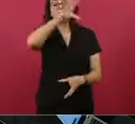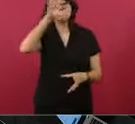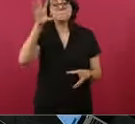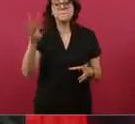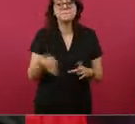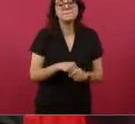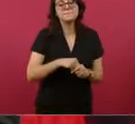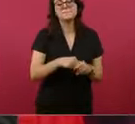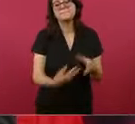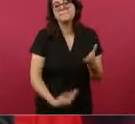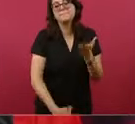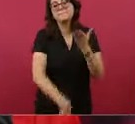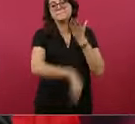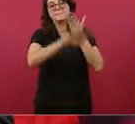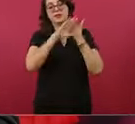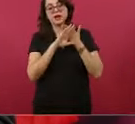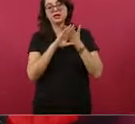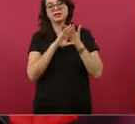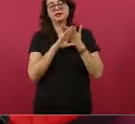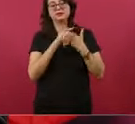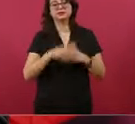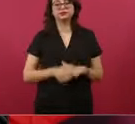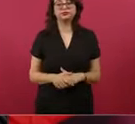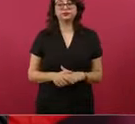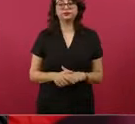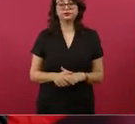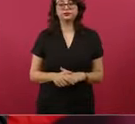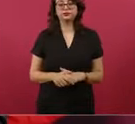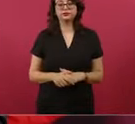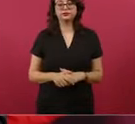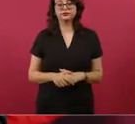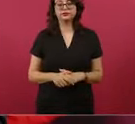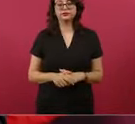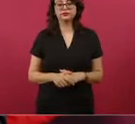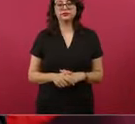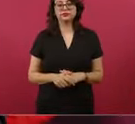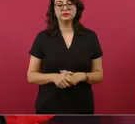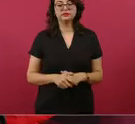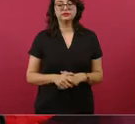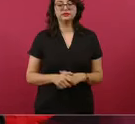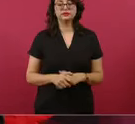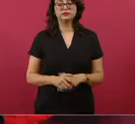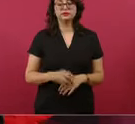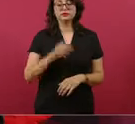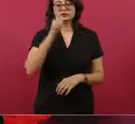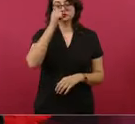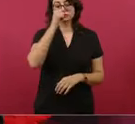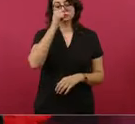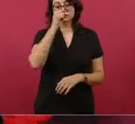Todos en contra.